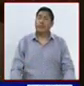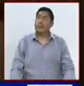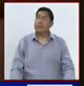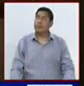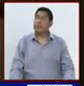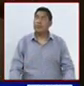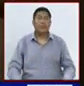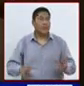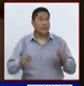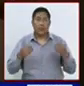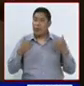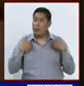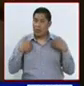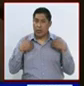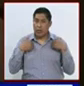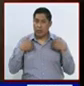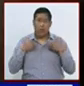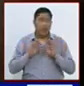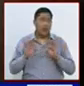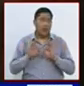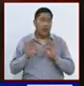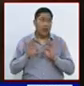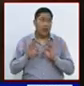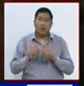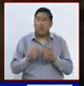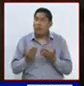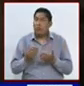No teníamos ya unidades para admitir al paciente.